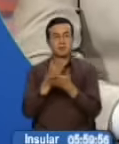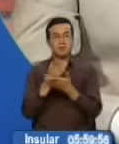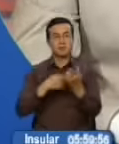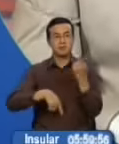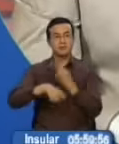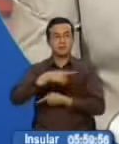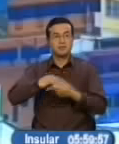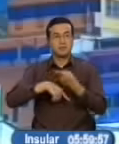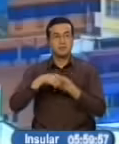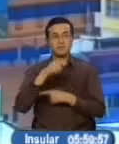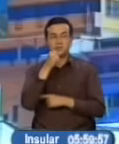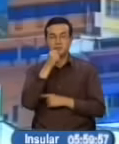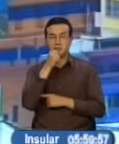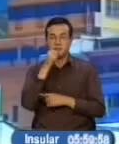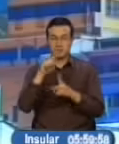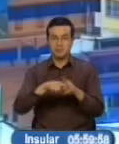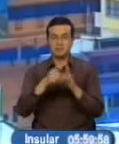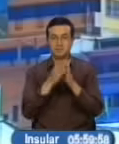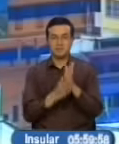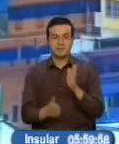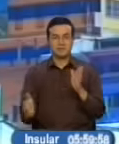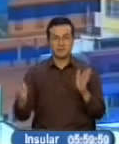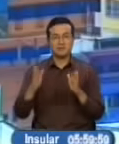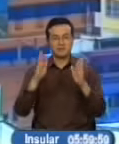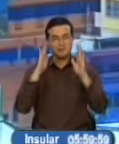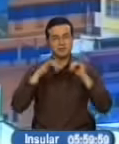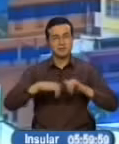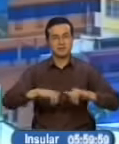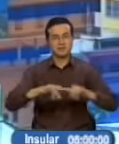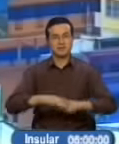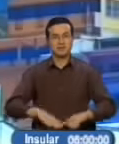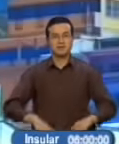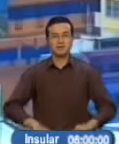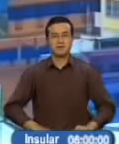y al regreso Carlos Rabascal con las entrevistas. Quédese con nosotros.